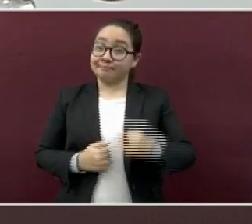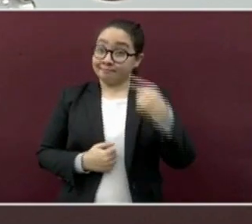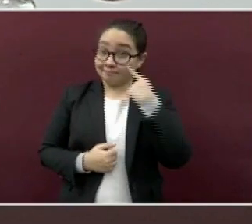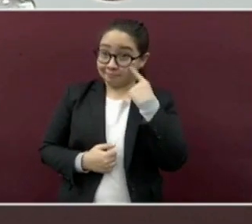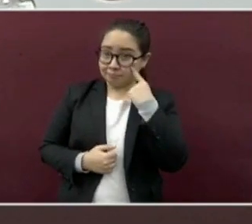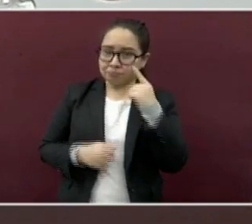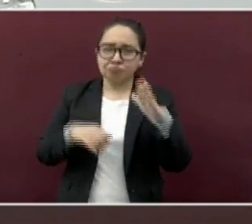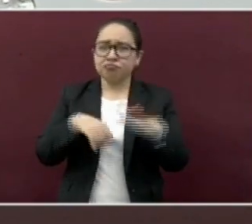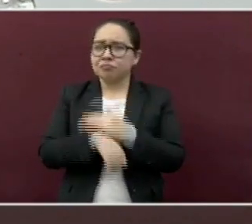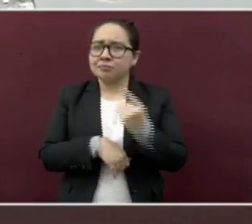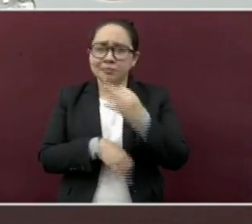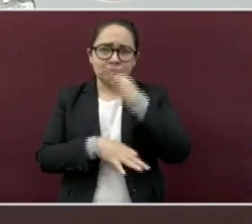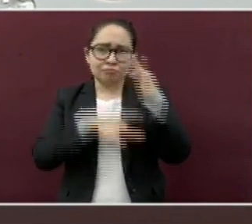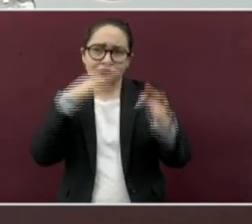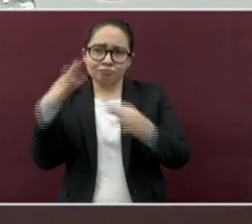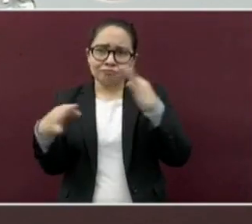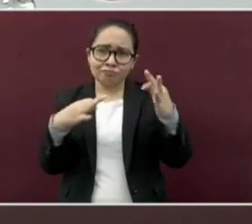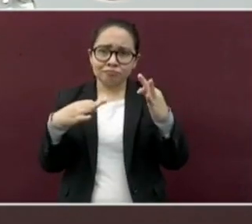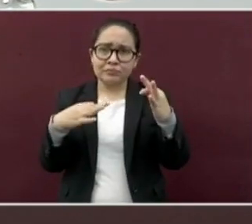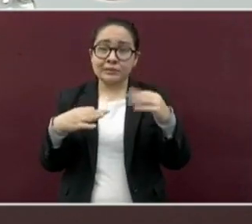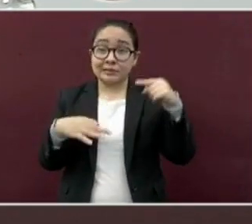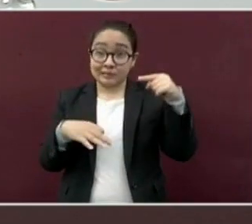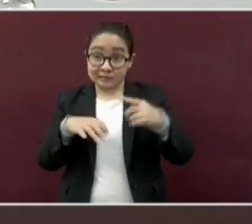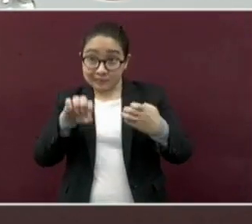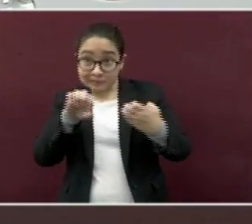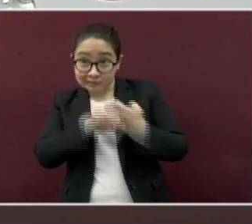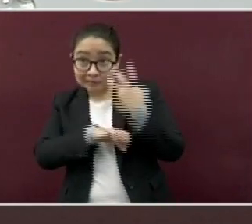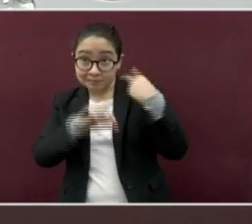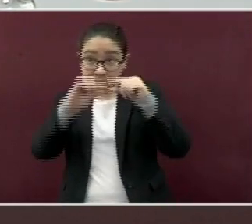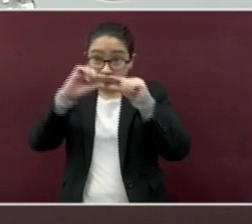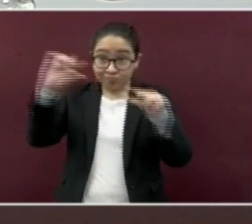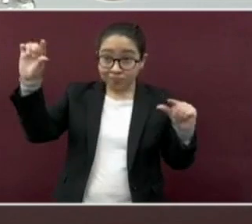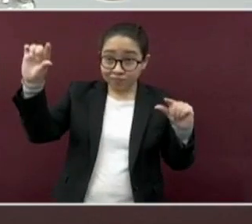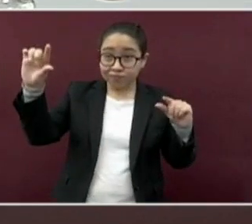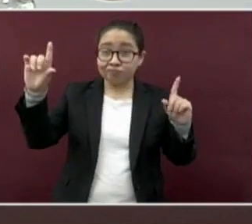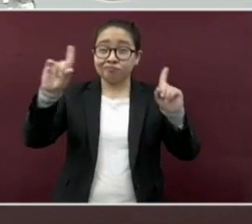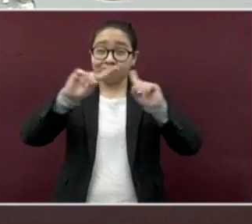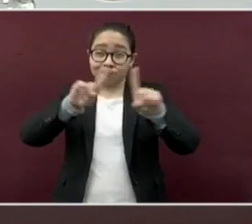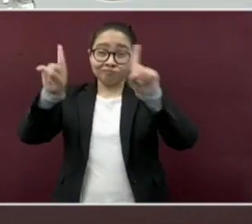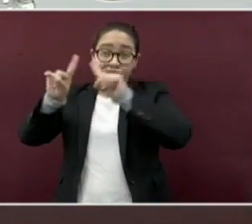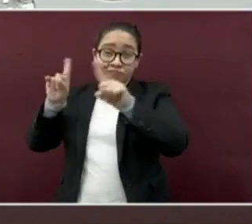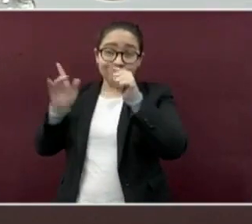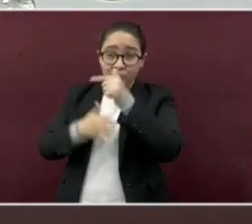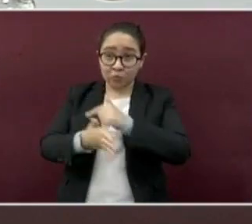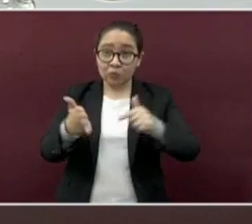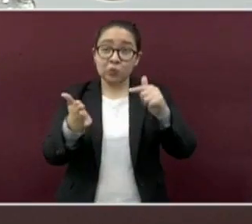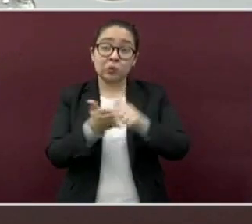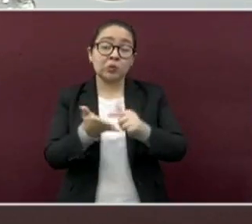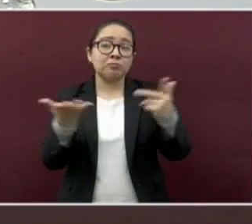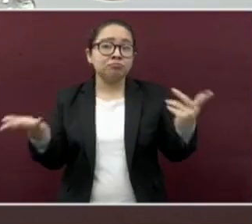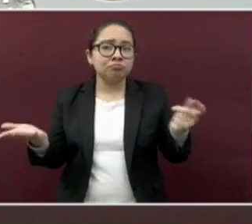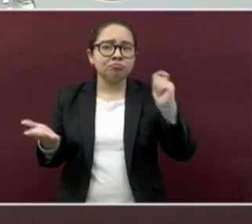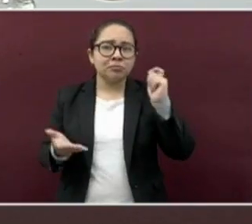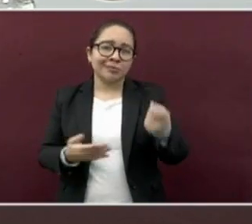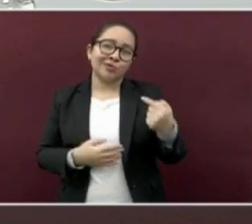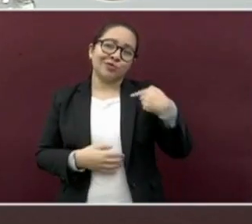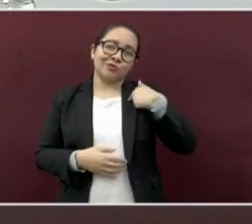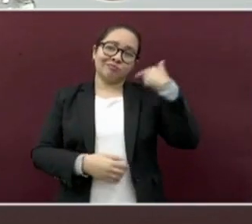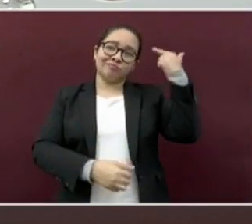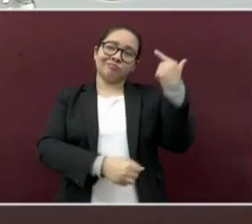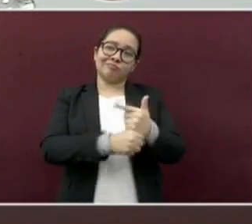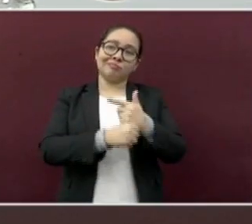esto porque a lo largo de nuestro estado, en diversos puntos y sectores, he